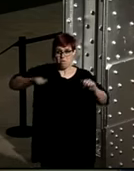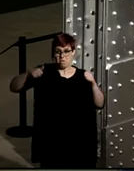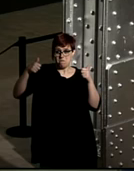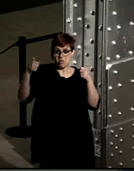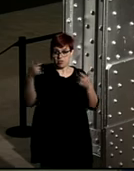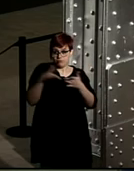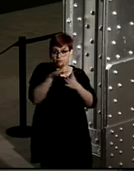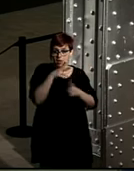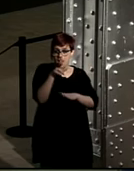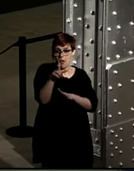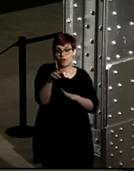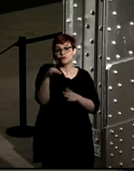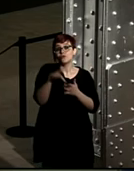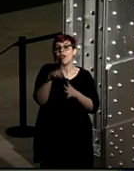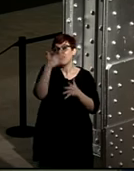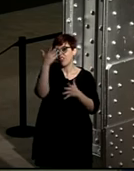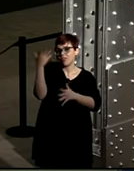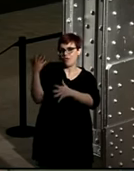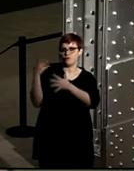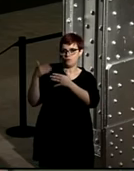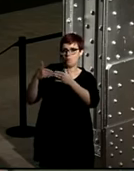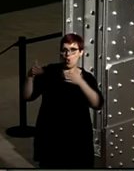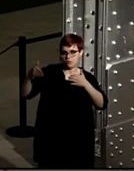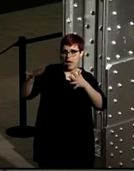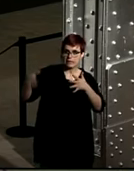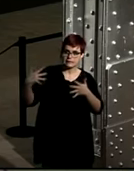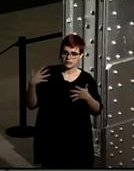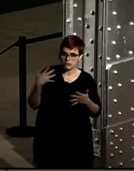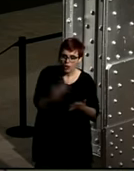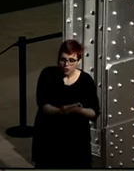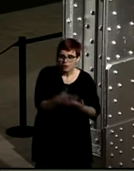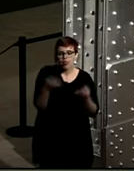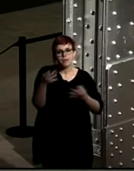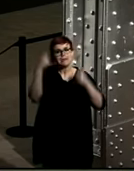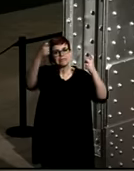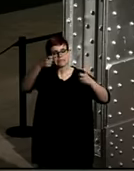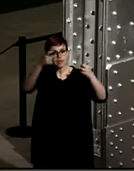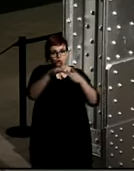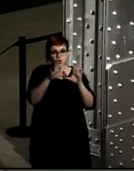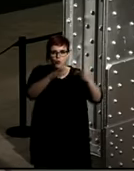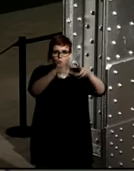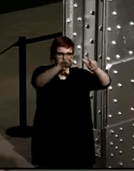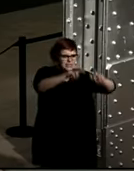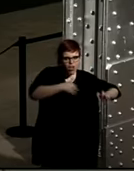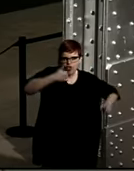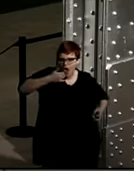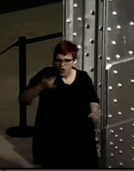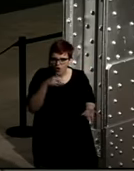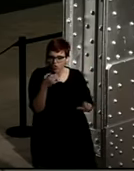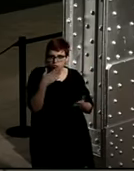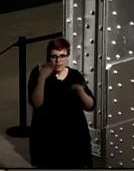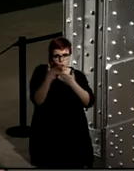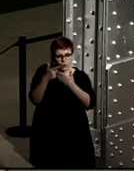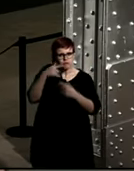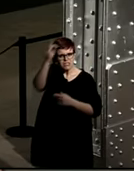a hacer esta película, que ya son 10 años, yo creo que deberíamos estudiar o que alguien, un grupo de investigación debería estudiar